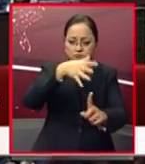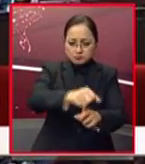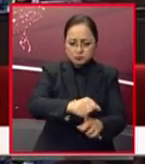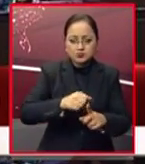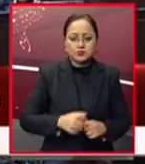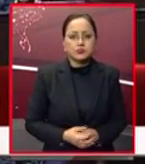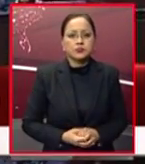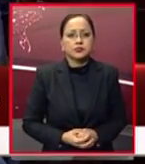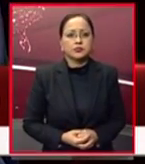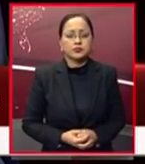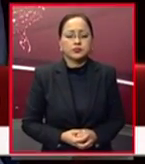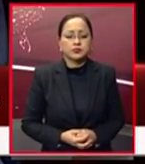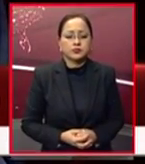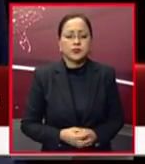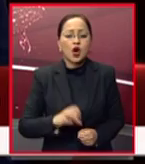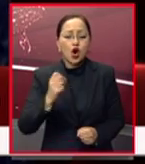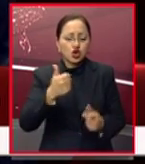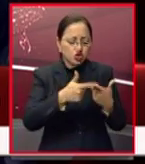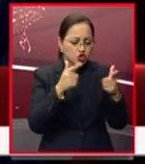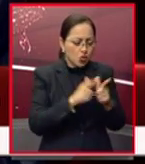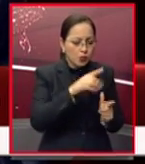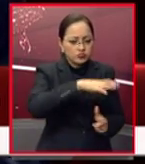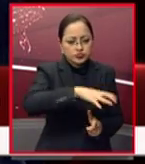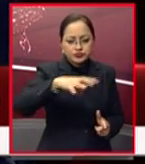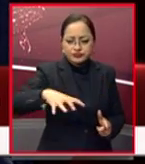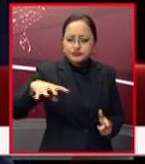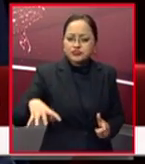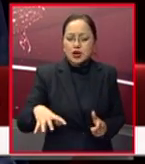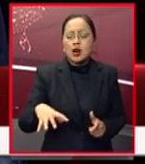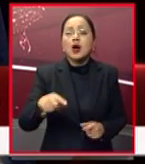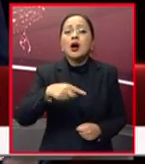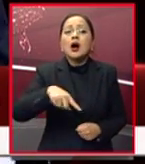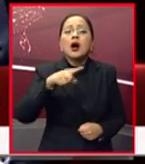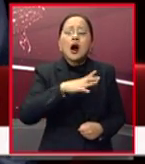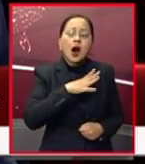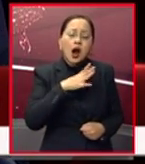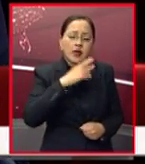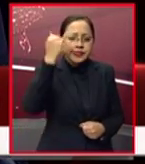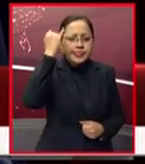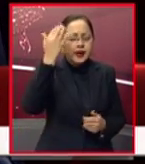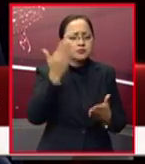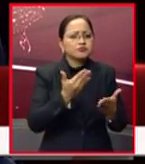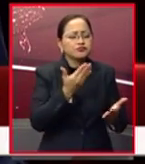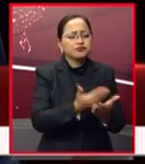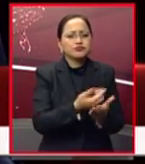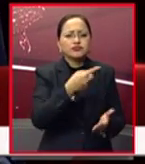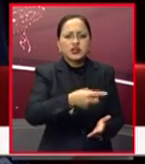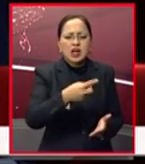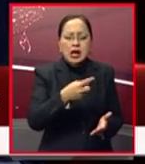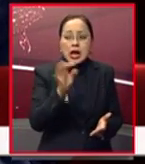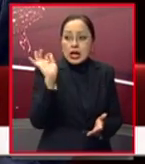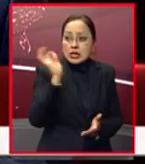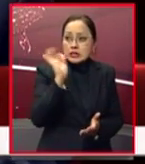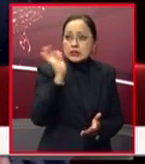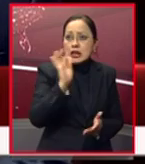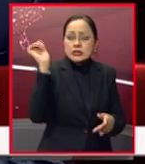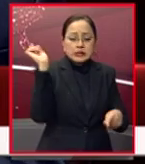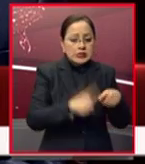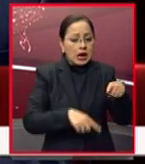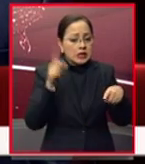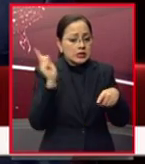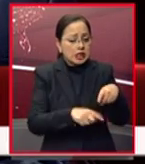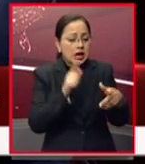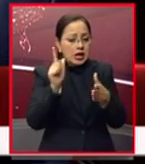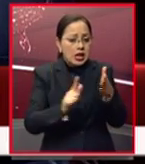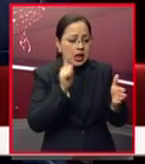Además, otros sectores más radicales han planteado la posibilidad de desechar por completo la